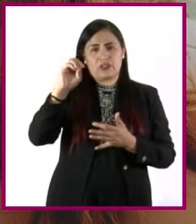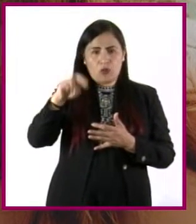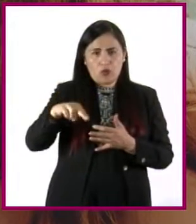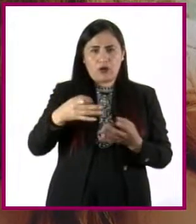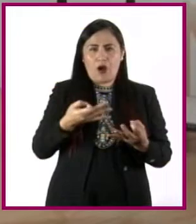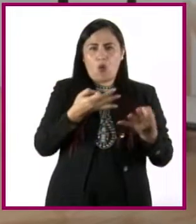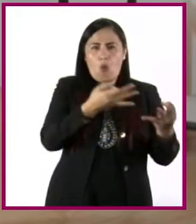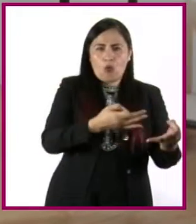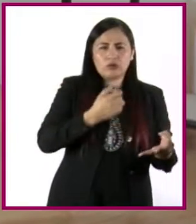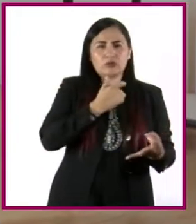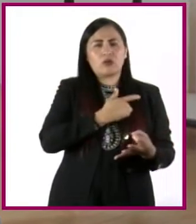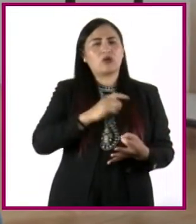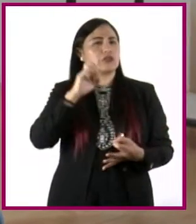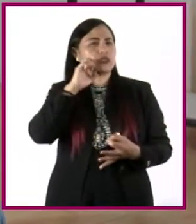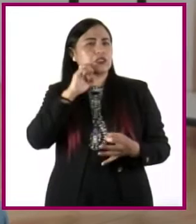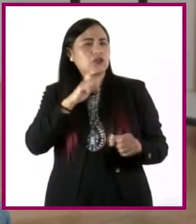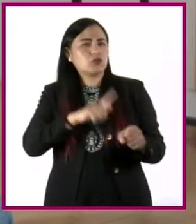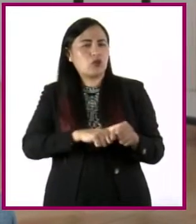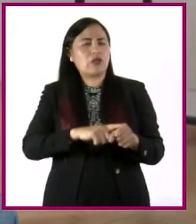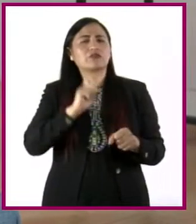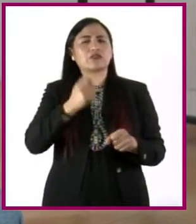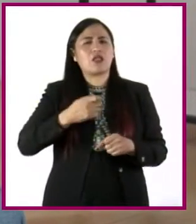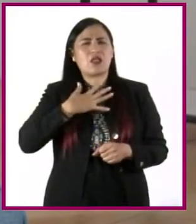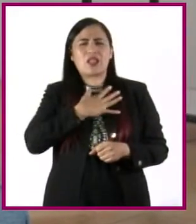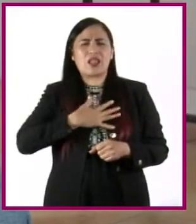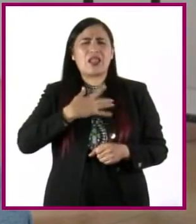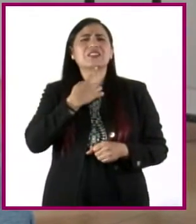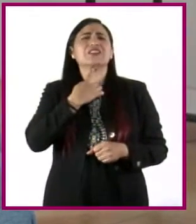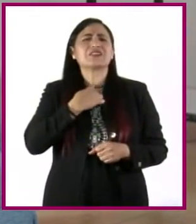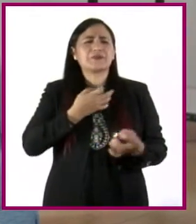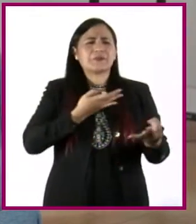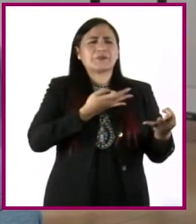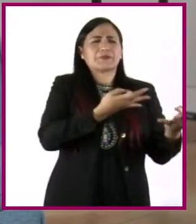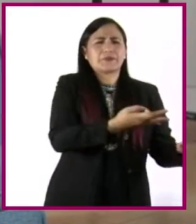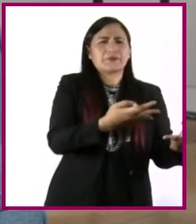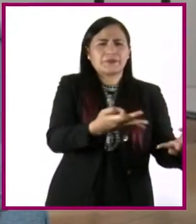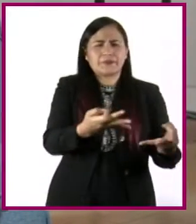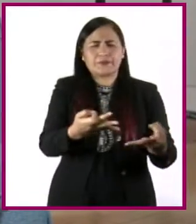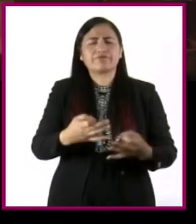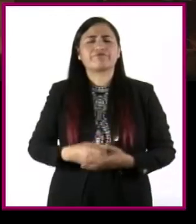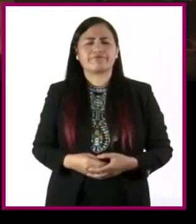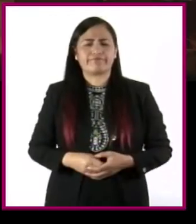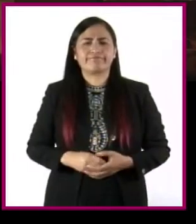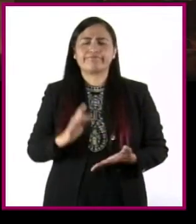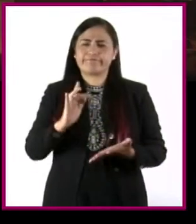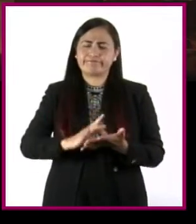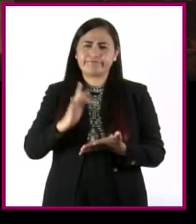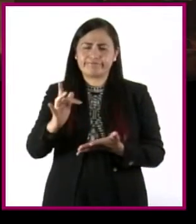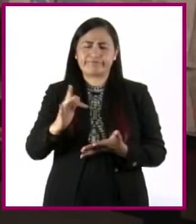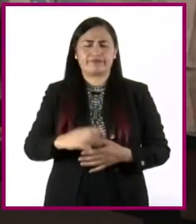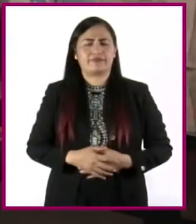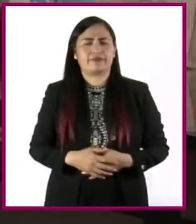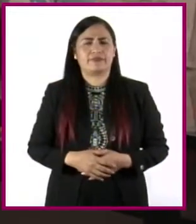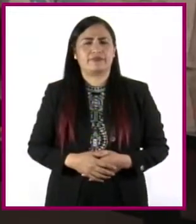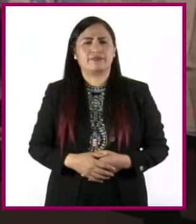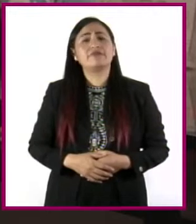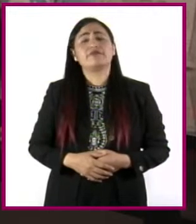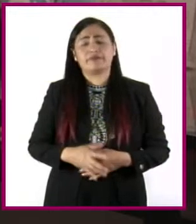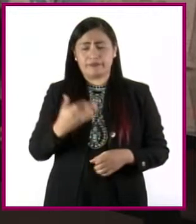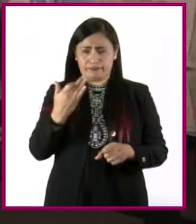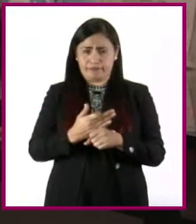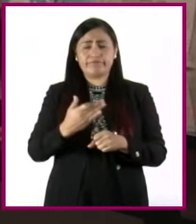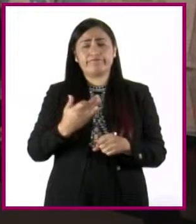de cada persona de sentir una atracción erótica afectiva. Ok, gracias, Agatha. Resumiendo, vivimos